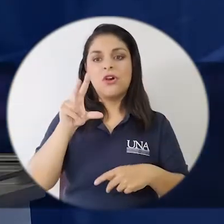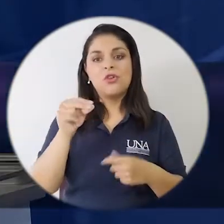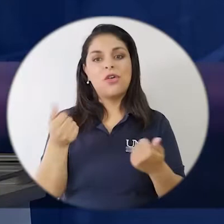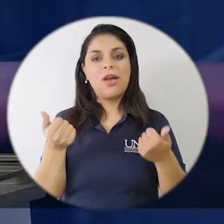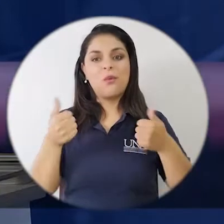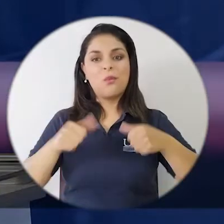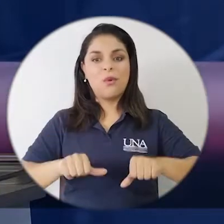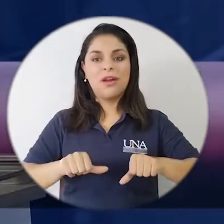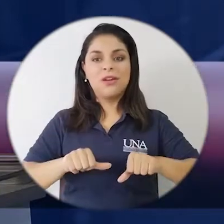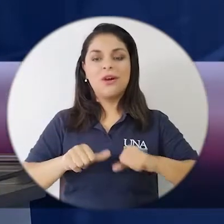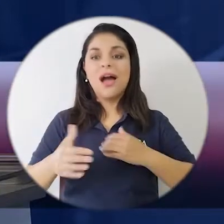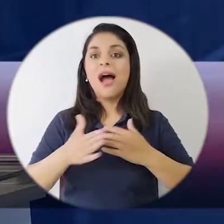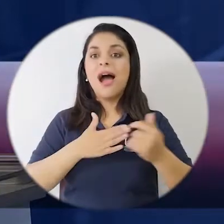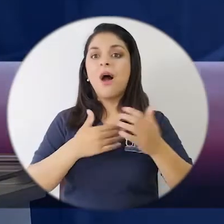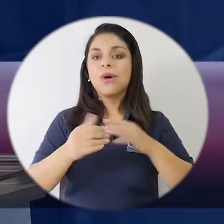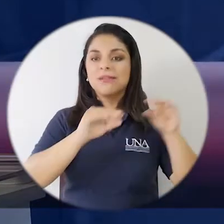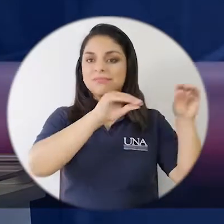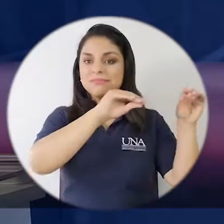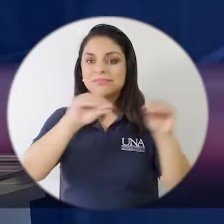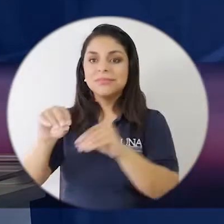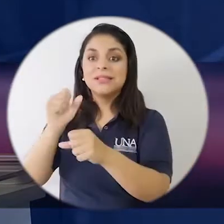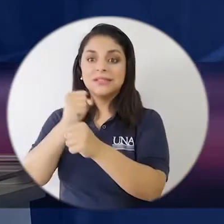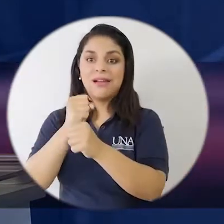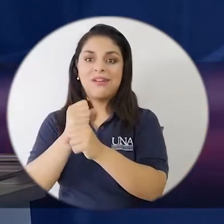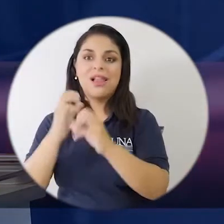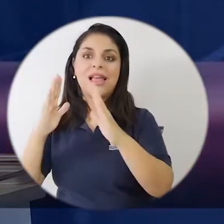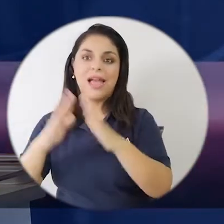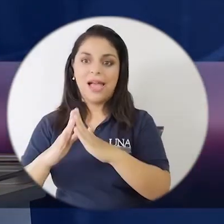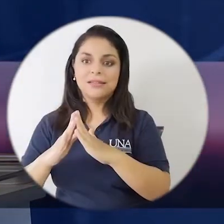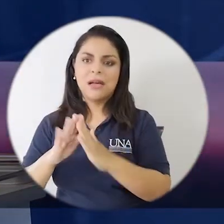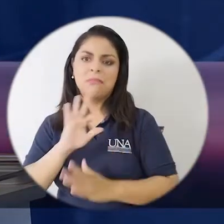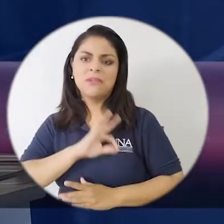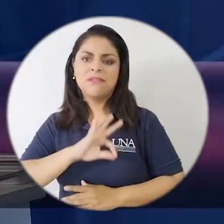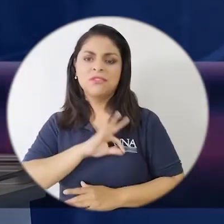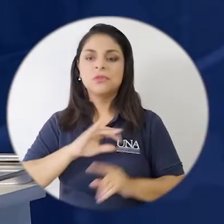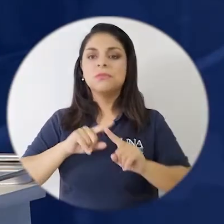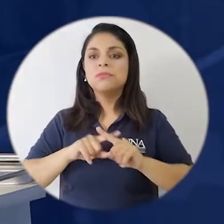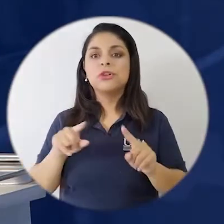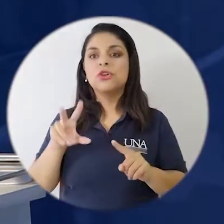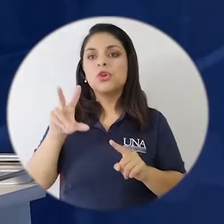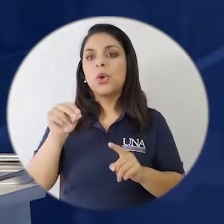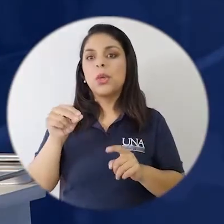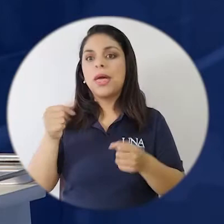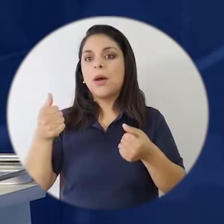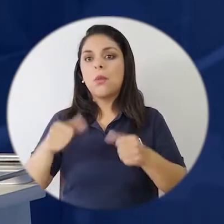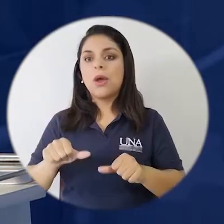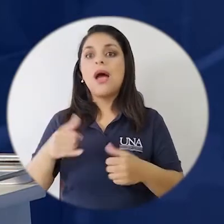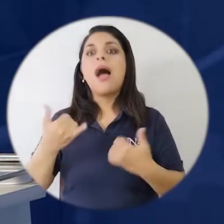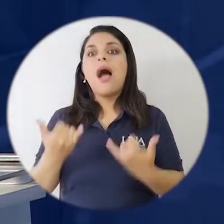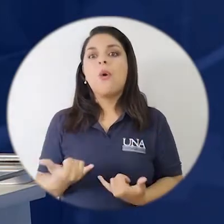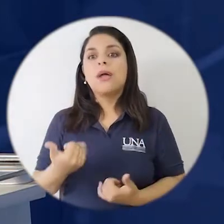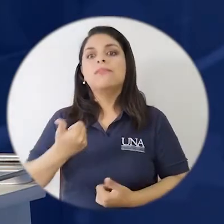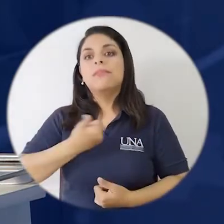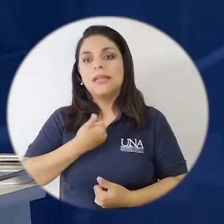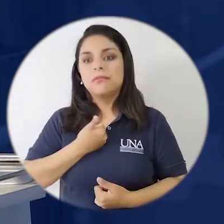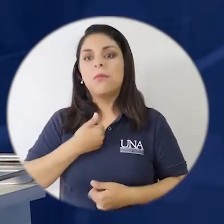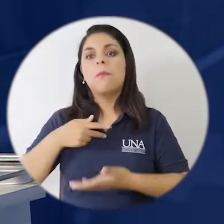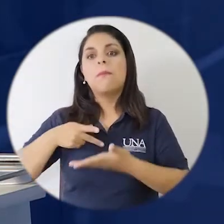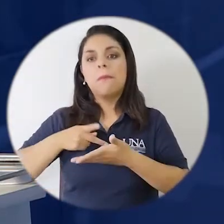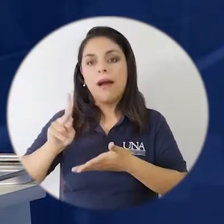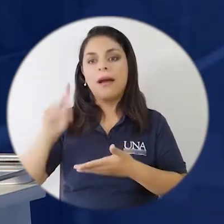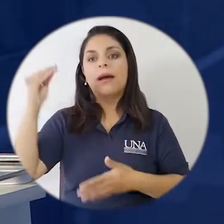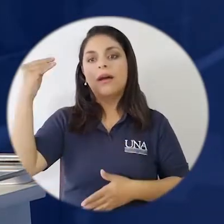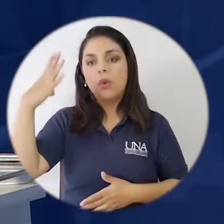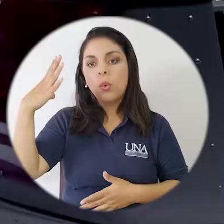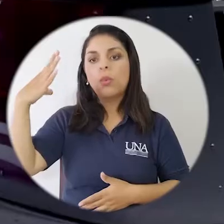está de acuerdo en que aunque sea el teletrabajo tenga muchos beneficios, no está de acuerdo en que esos costos los tenga que asumir el trabajador